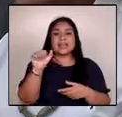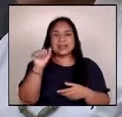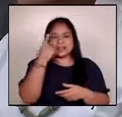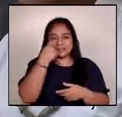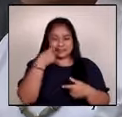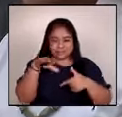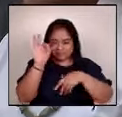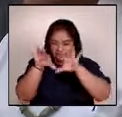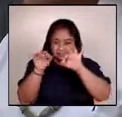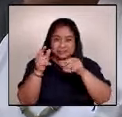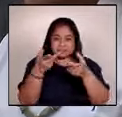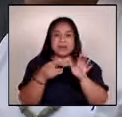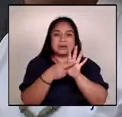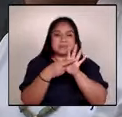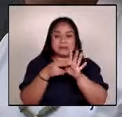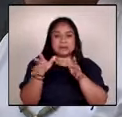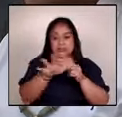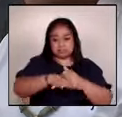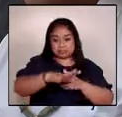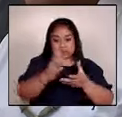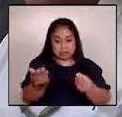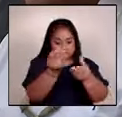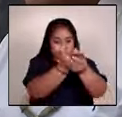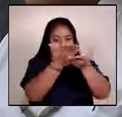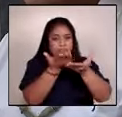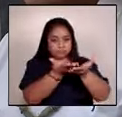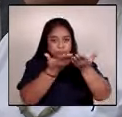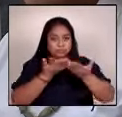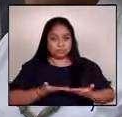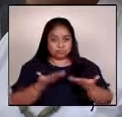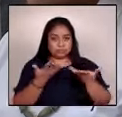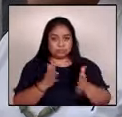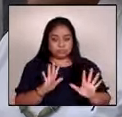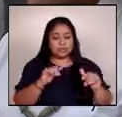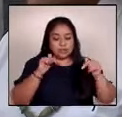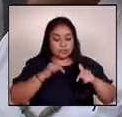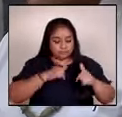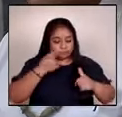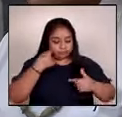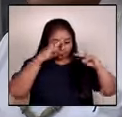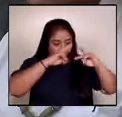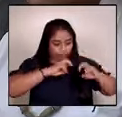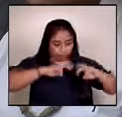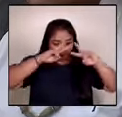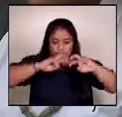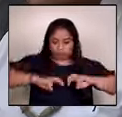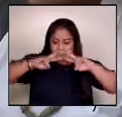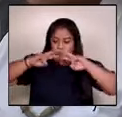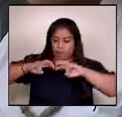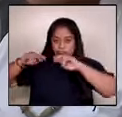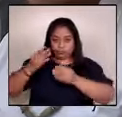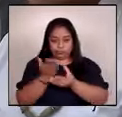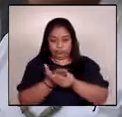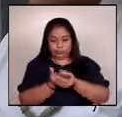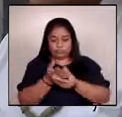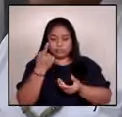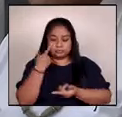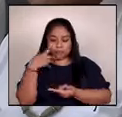los representantes no estatales, y ahorita estamos en todo el proceso de verificación para